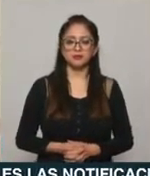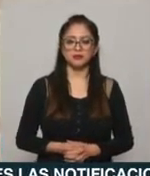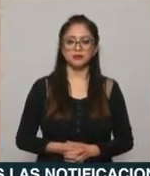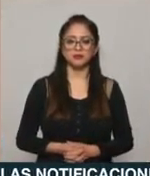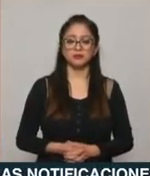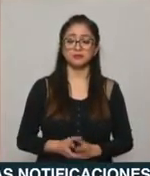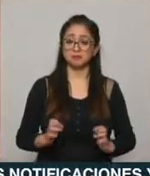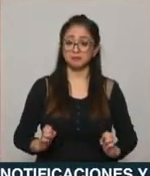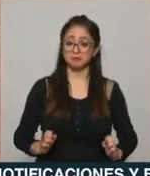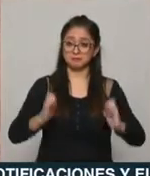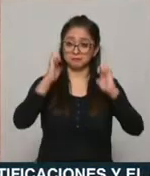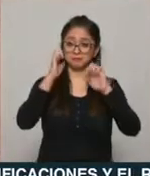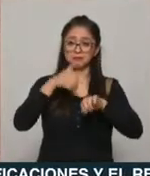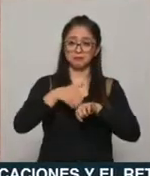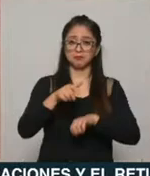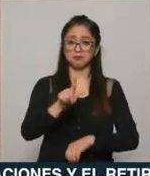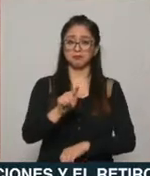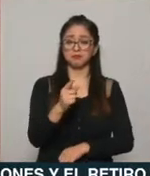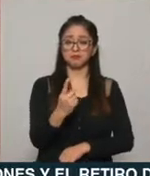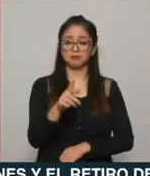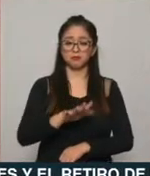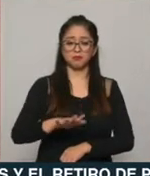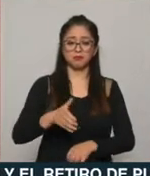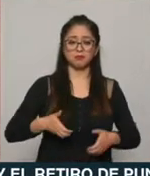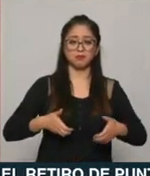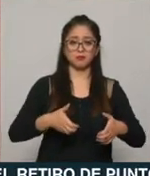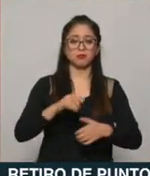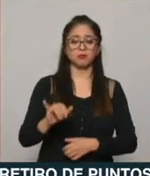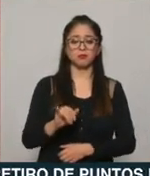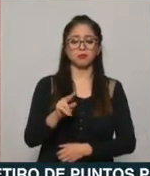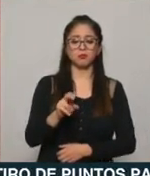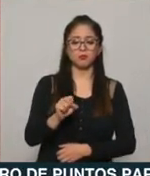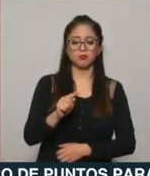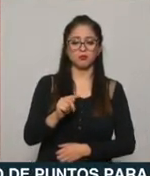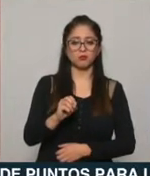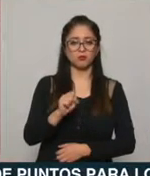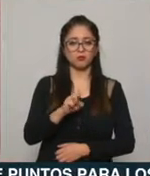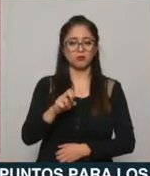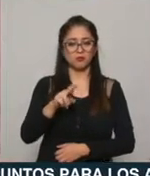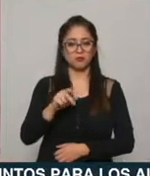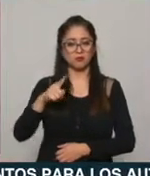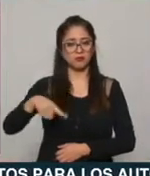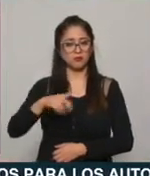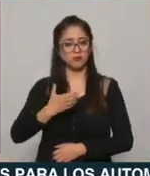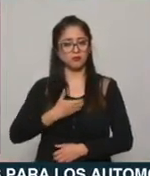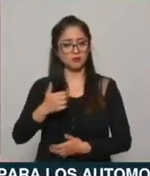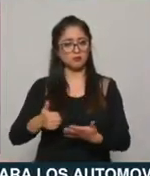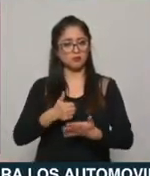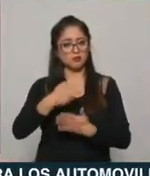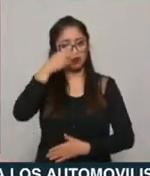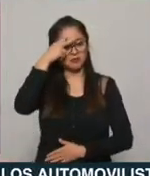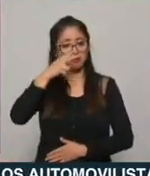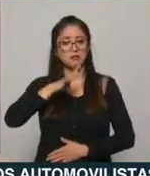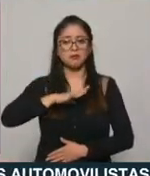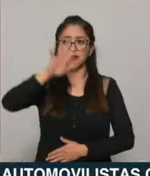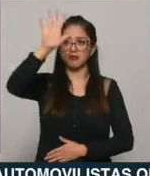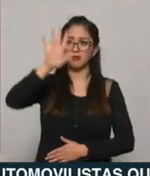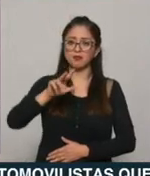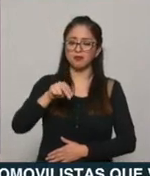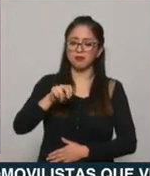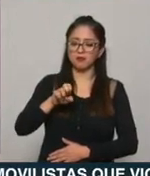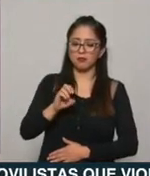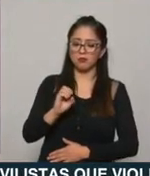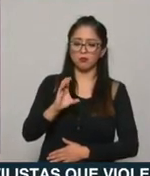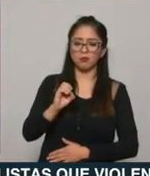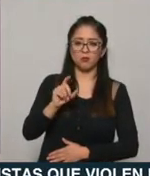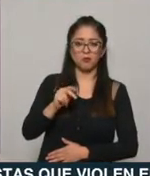El edificio marcado con el número 71 de la calle de Justo Sierra, en el centro histórico de la Ciudad de México, cuenta con una fachada neocolonial típica